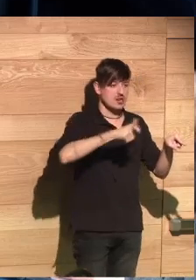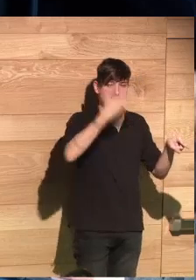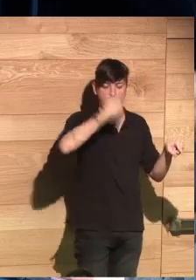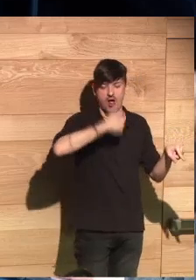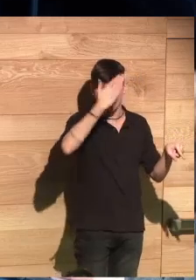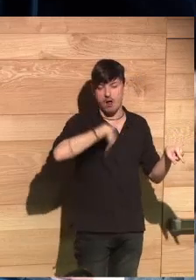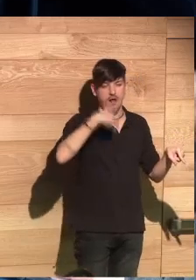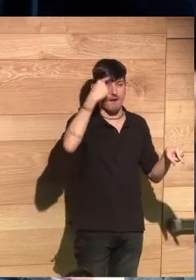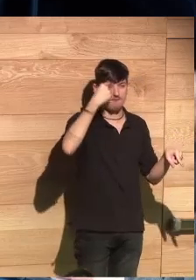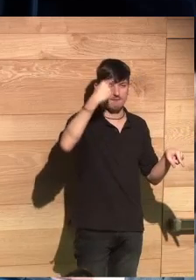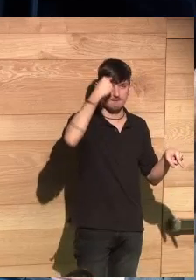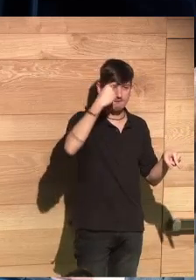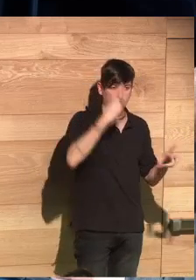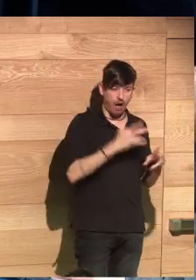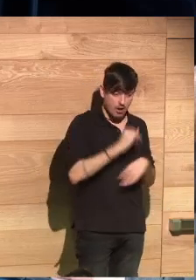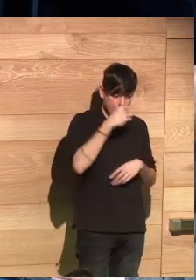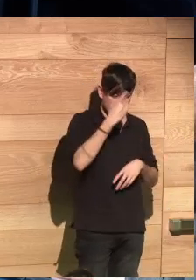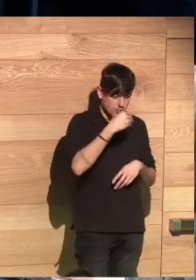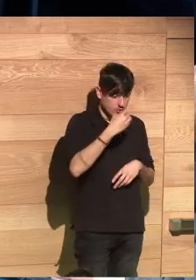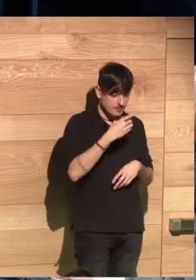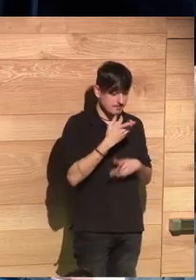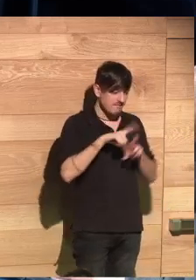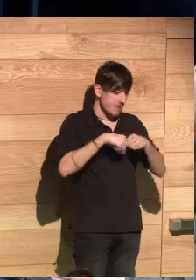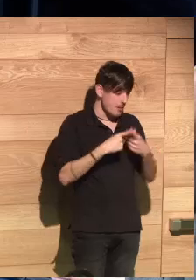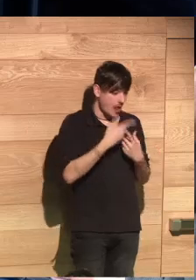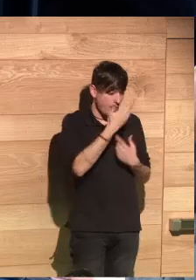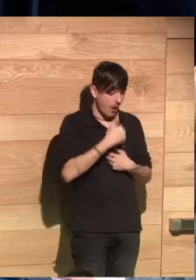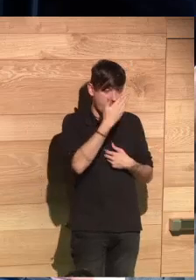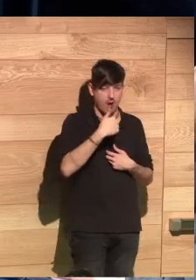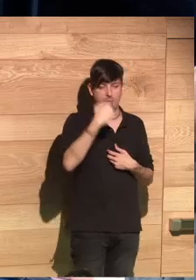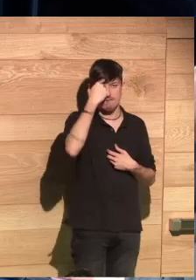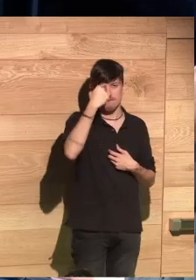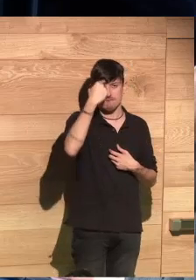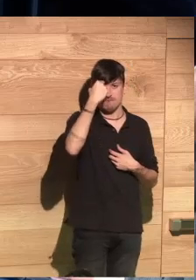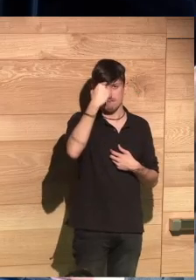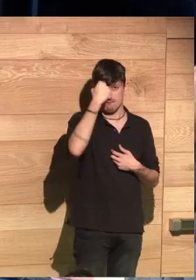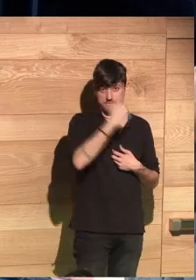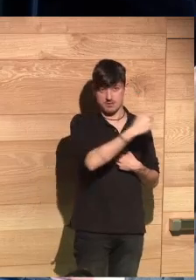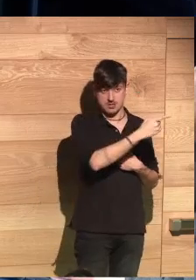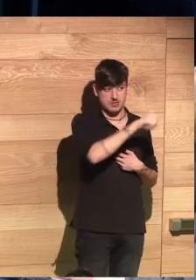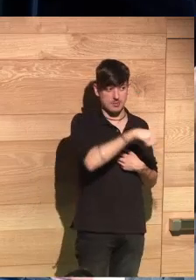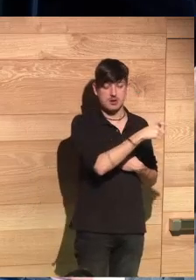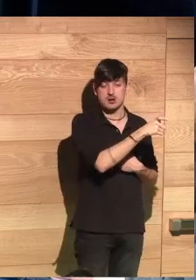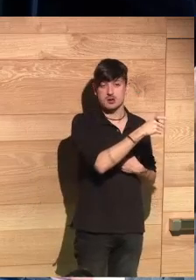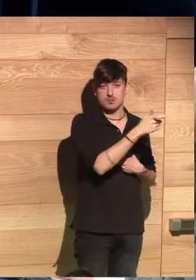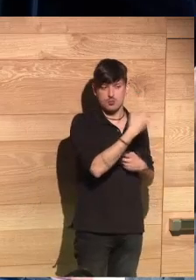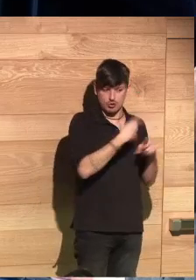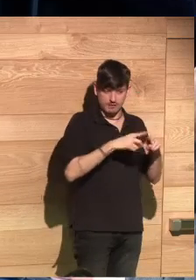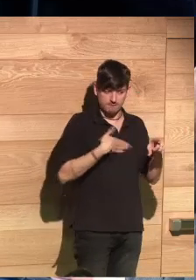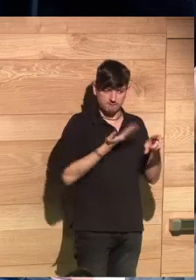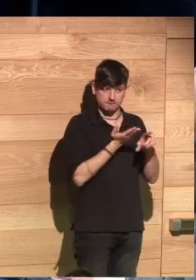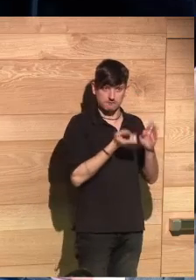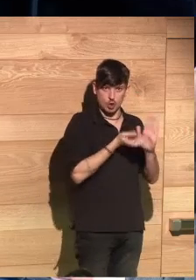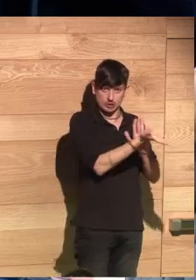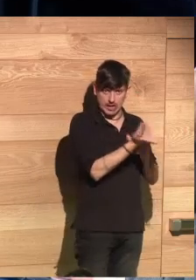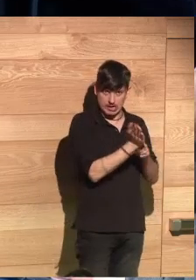hay culturas y hay personas que los ausentes son parte de nosotros y siguen en nuestra memoria, y también era una cosa que quería